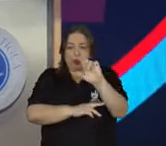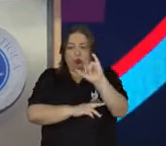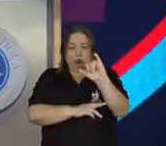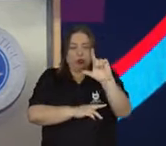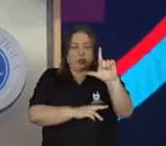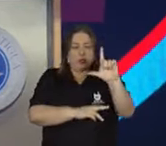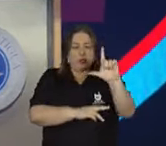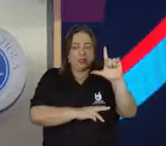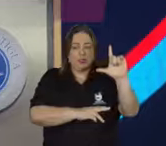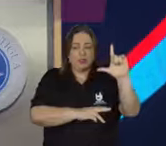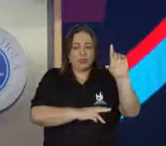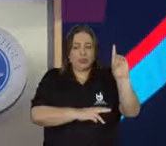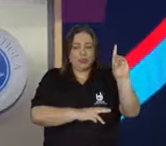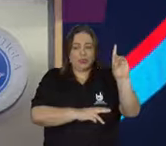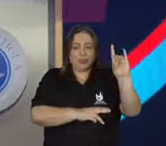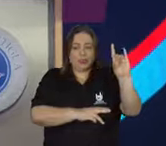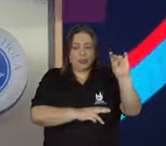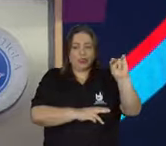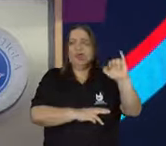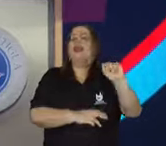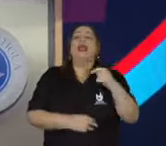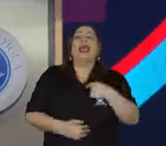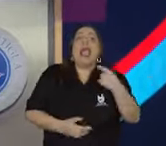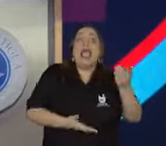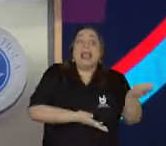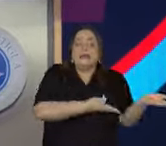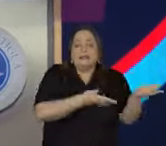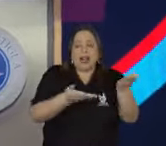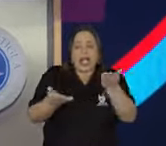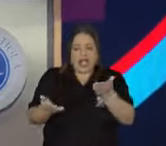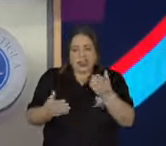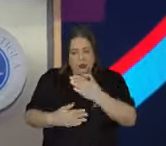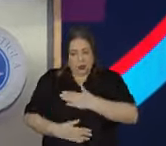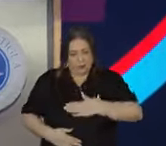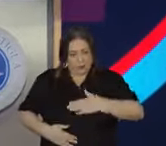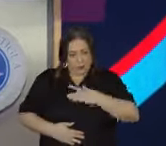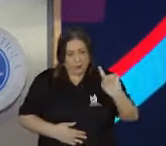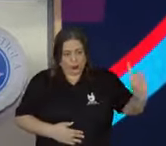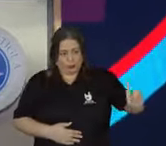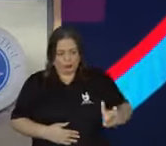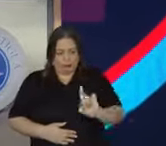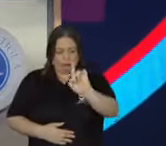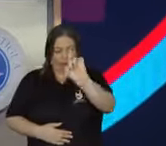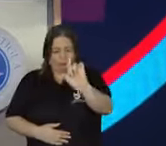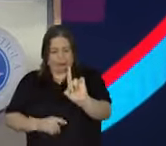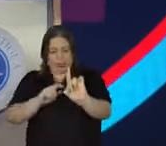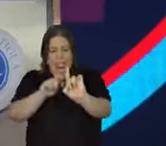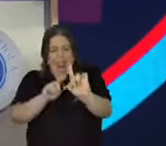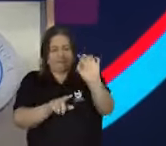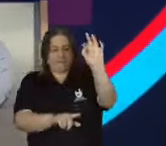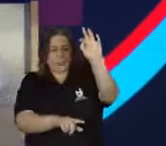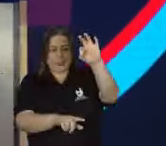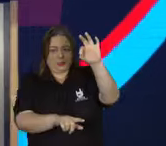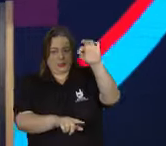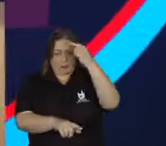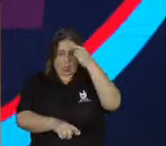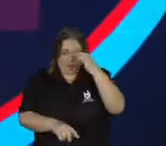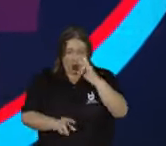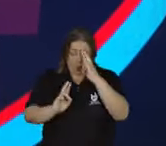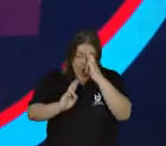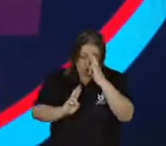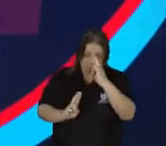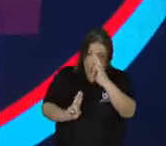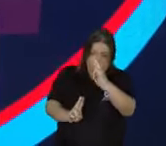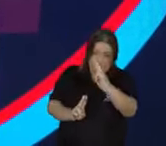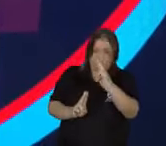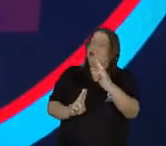la amo. Ellos lo traen y yo lo disfruto esta ocasión, gloria a Dios. Así que para mí un honor presentarles ante